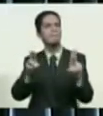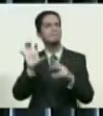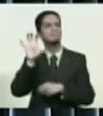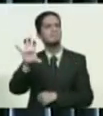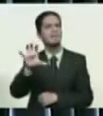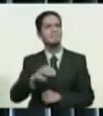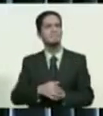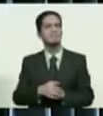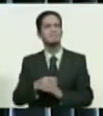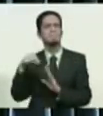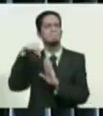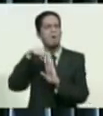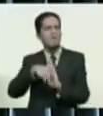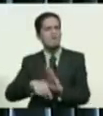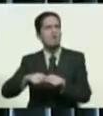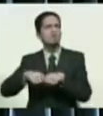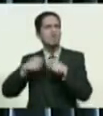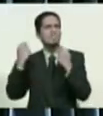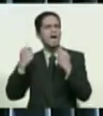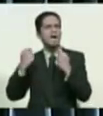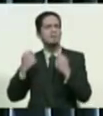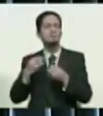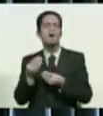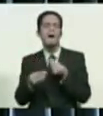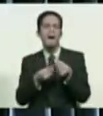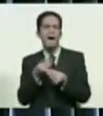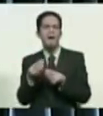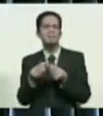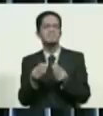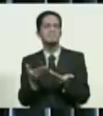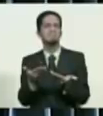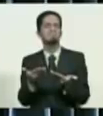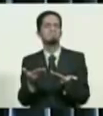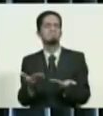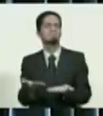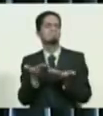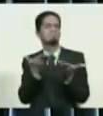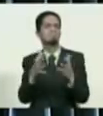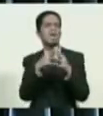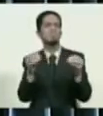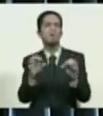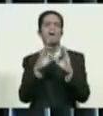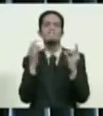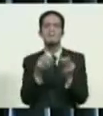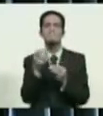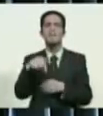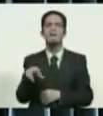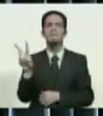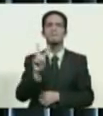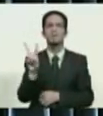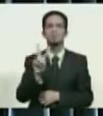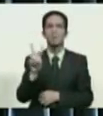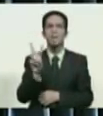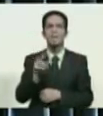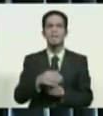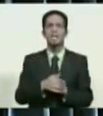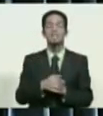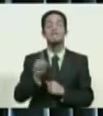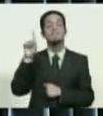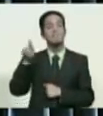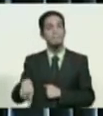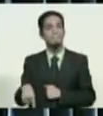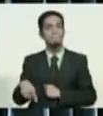el profundo daño que generarían para cientos de familias venezolanas y también la